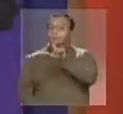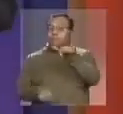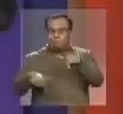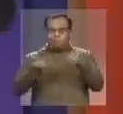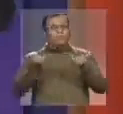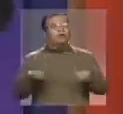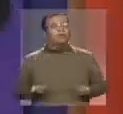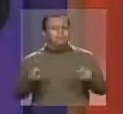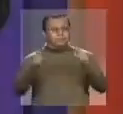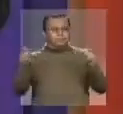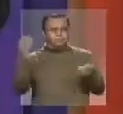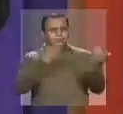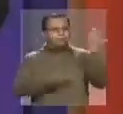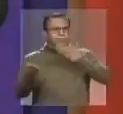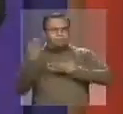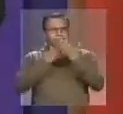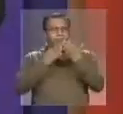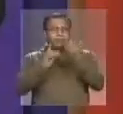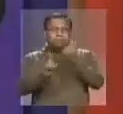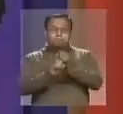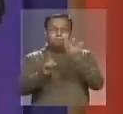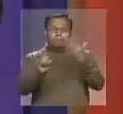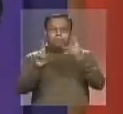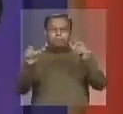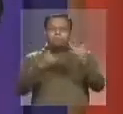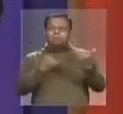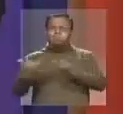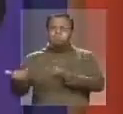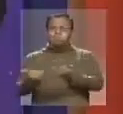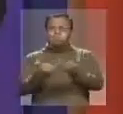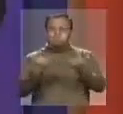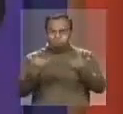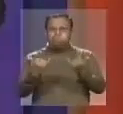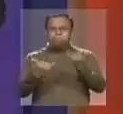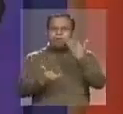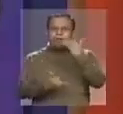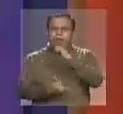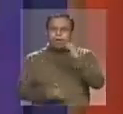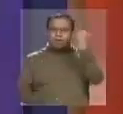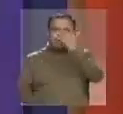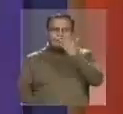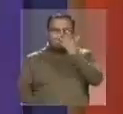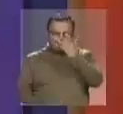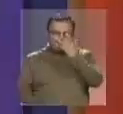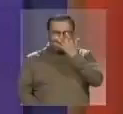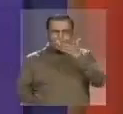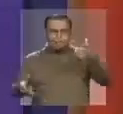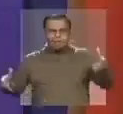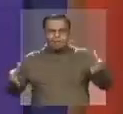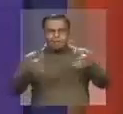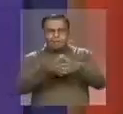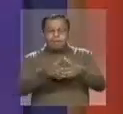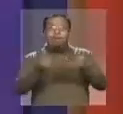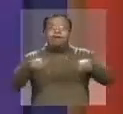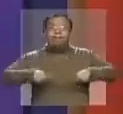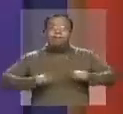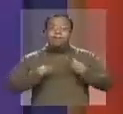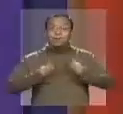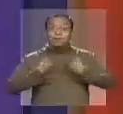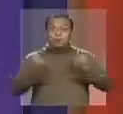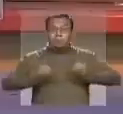En Ahora hacemos un análisis de los impactos de las realidades de las mujeres negras, raizales y palenqueras que habitan en